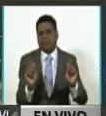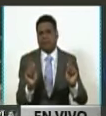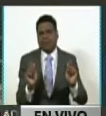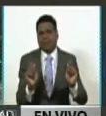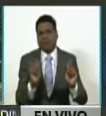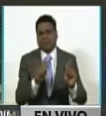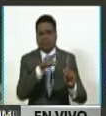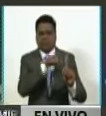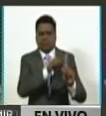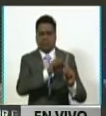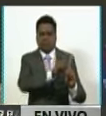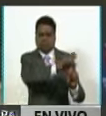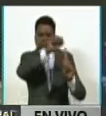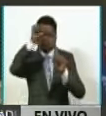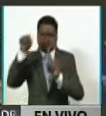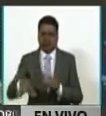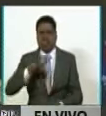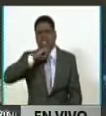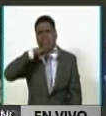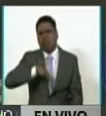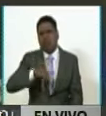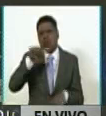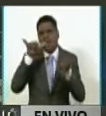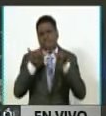desnaturalizarlo de la historia misma.